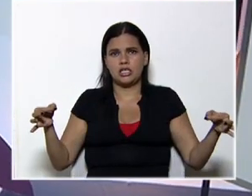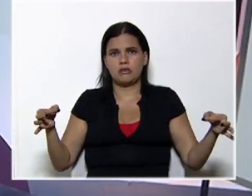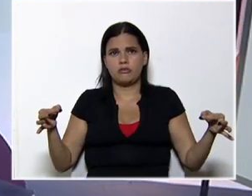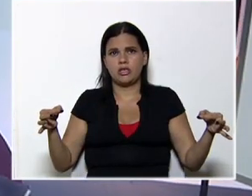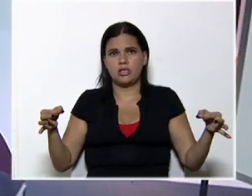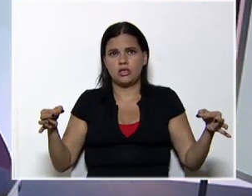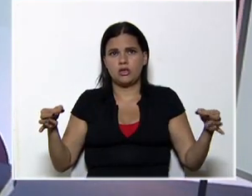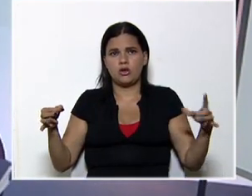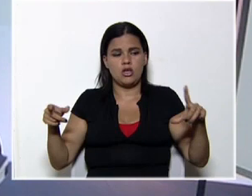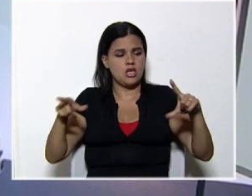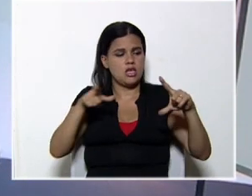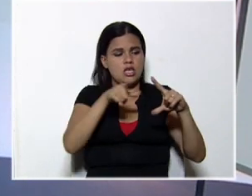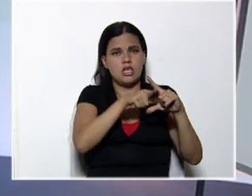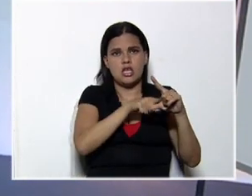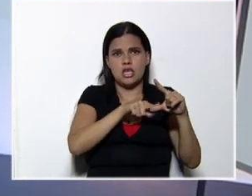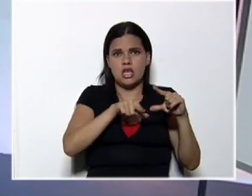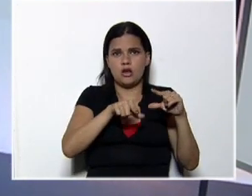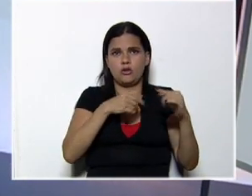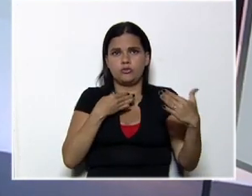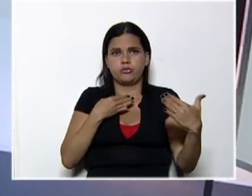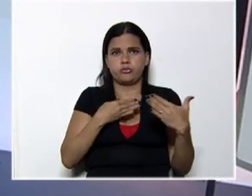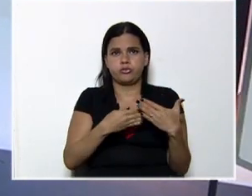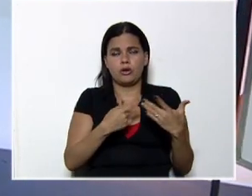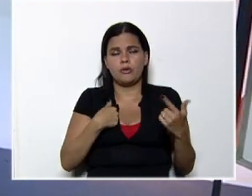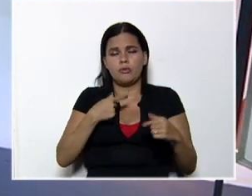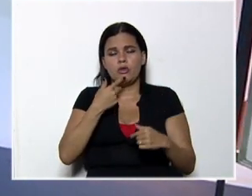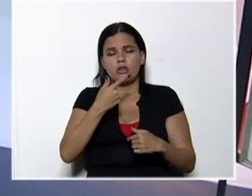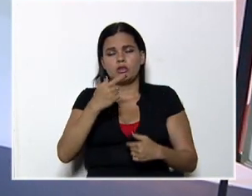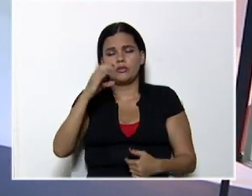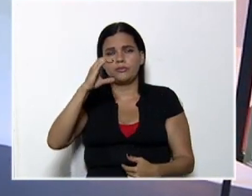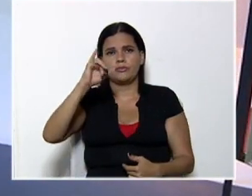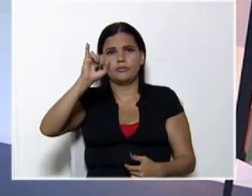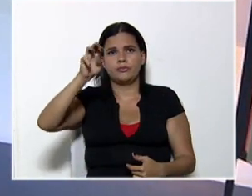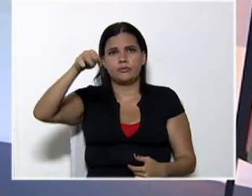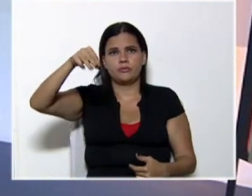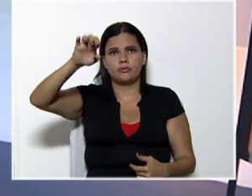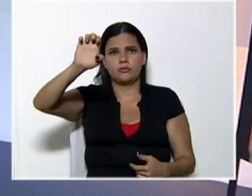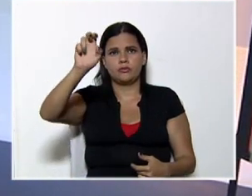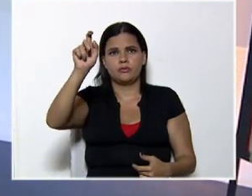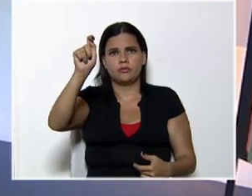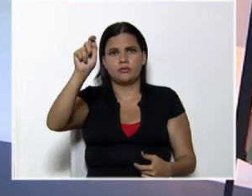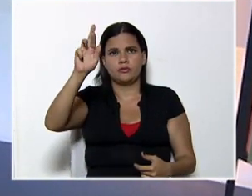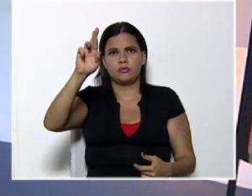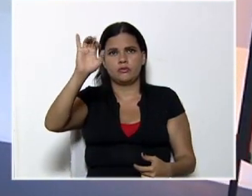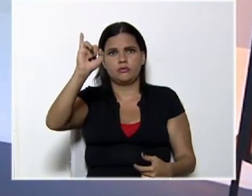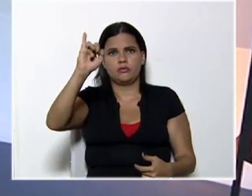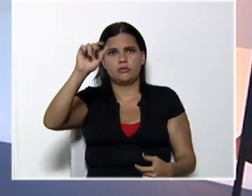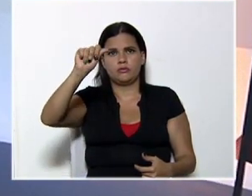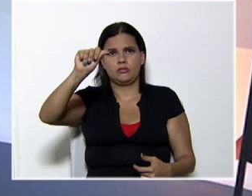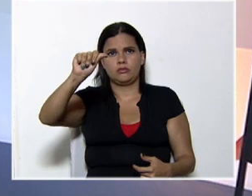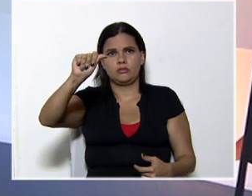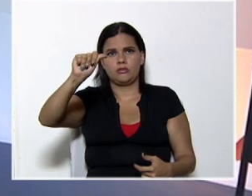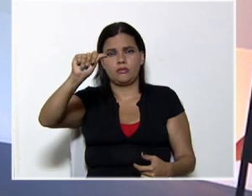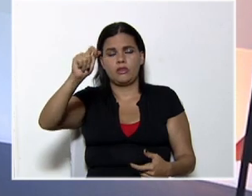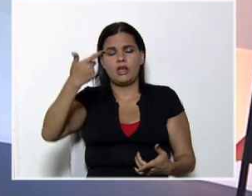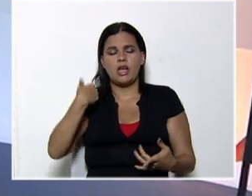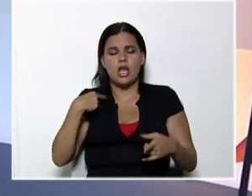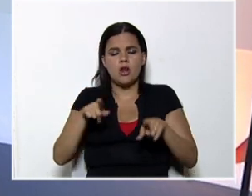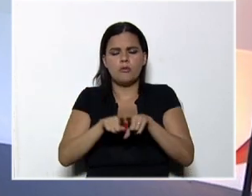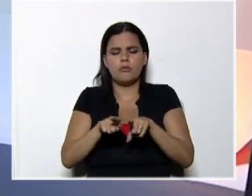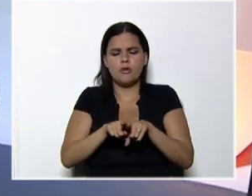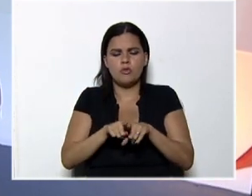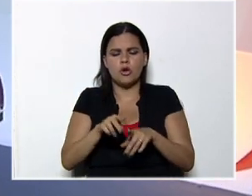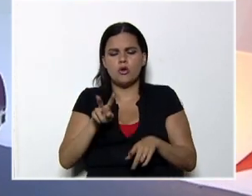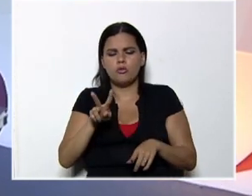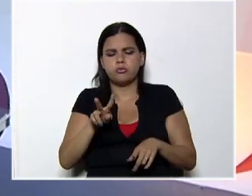pasado que la simetría se identifica cuando una figura geométrica tiene igual forma